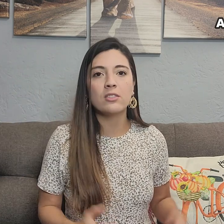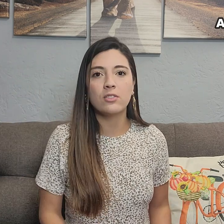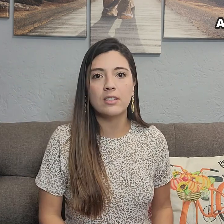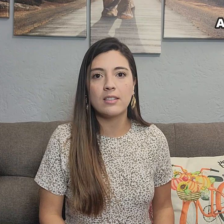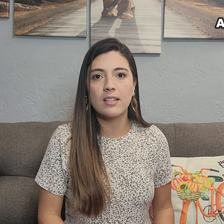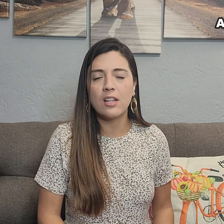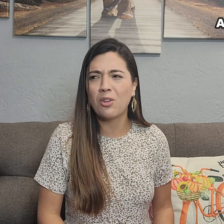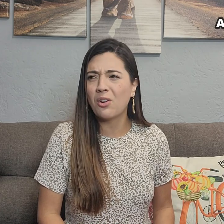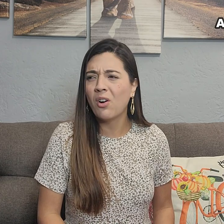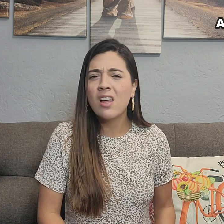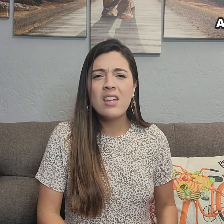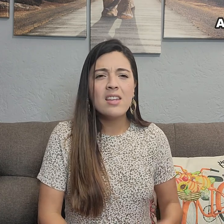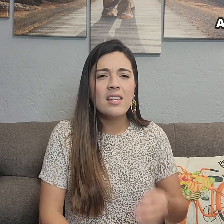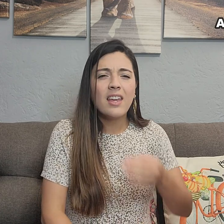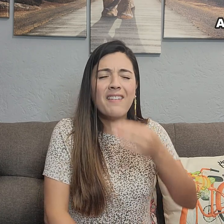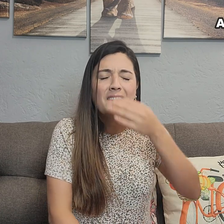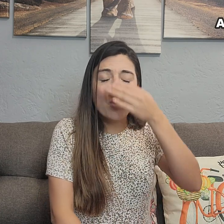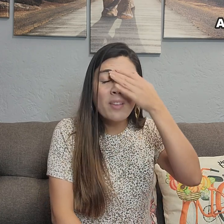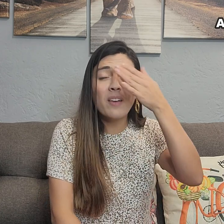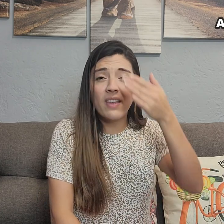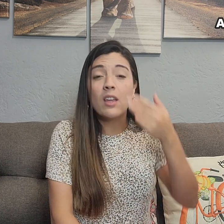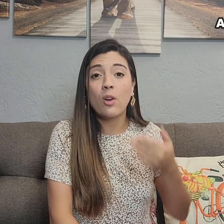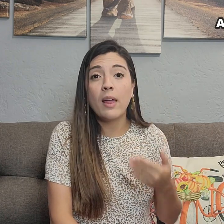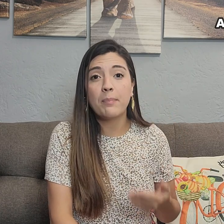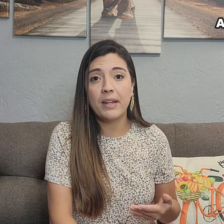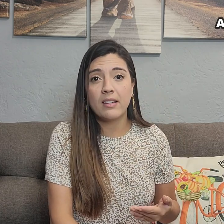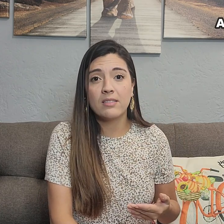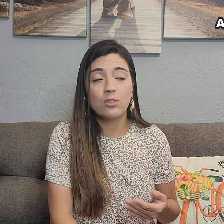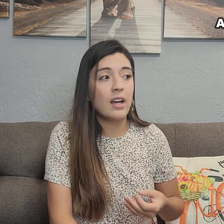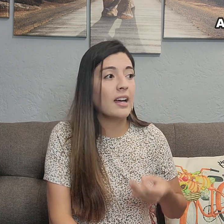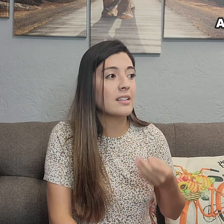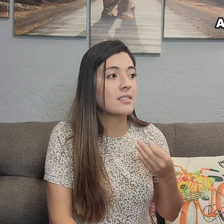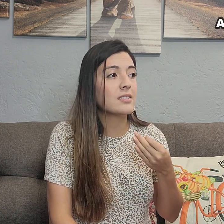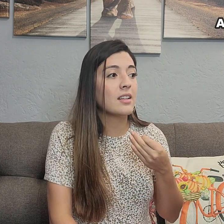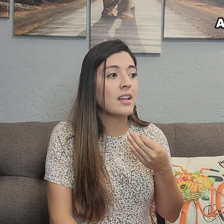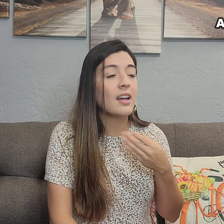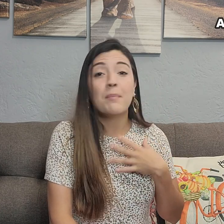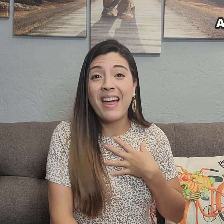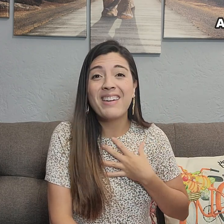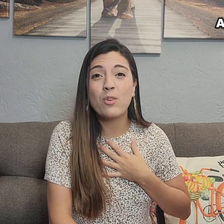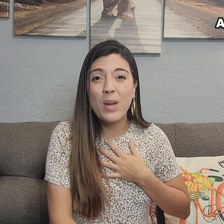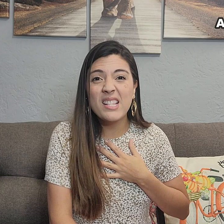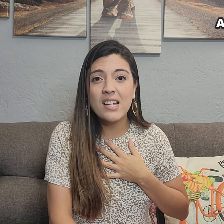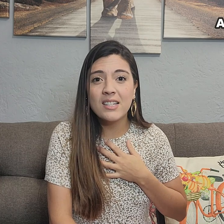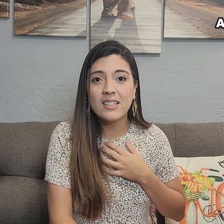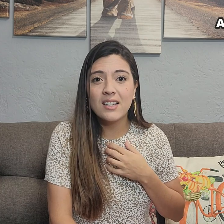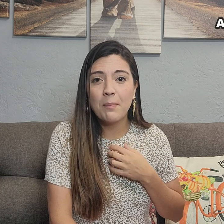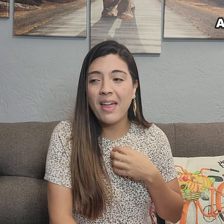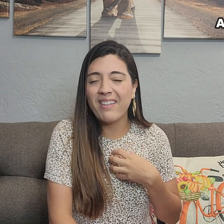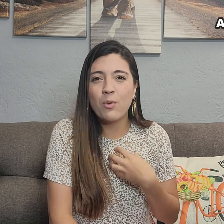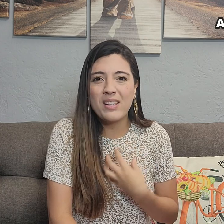yo veo las noticias de allá, yo digo, qué vergüenza, de verdad que a uno le da pena. O sea,